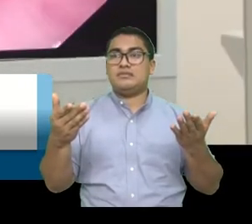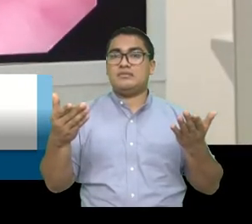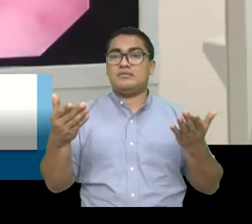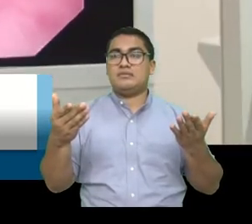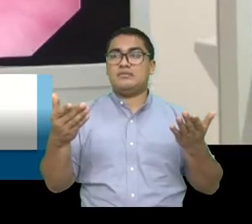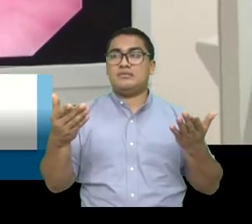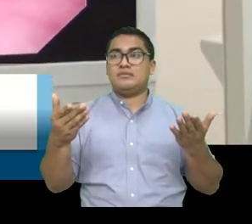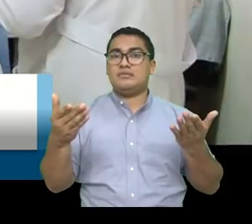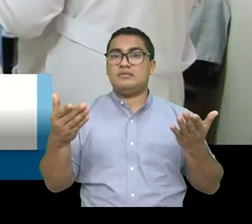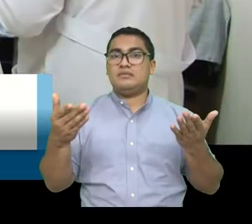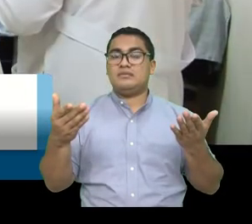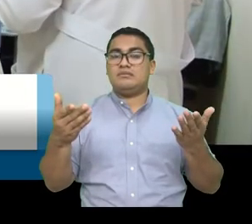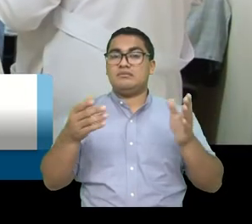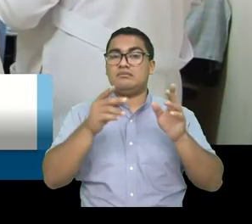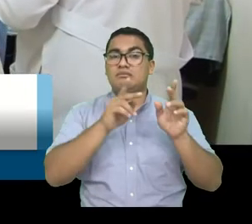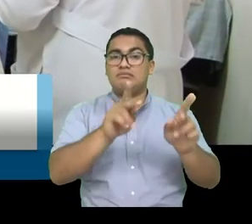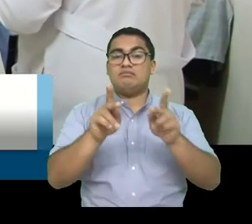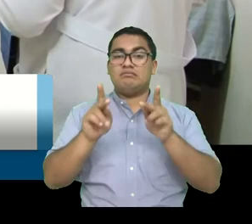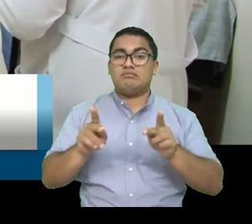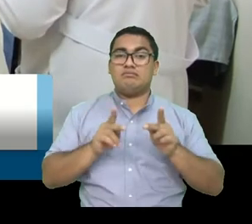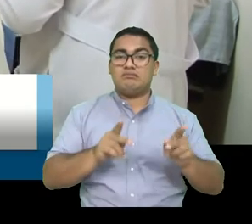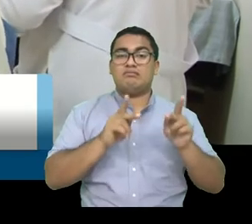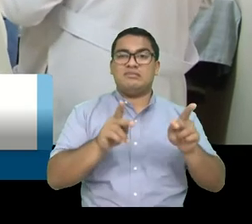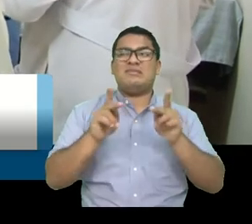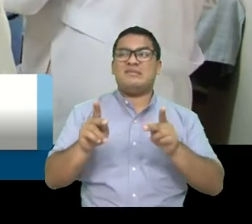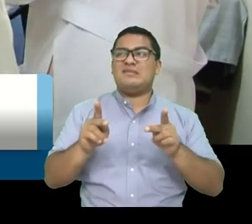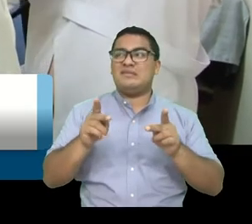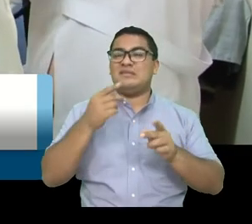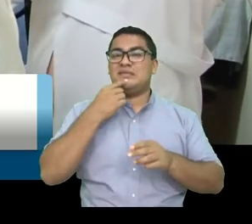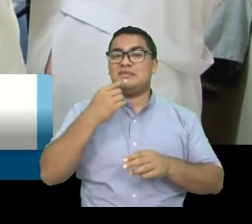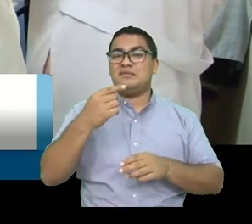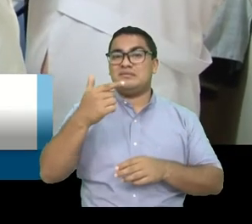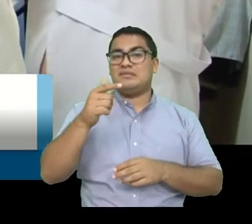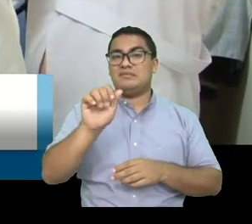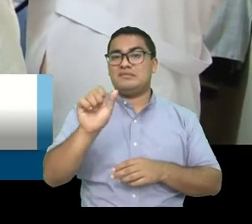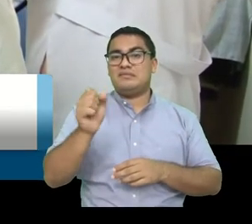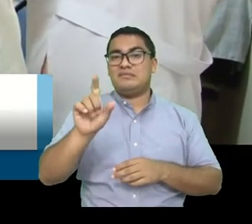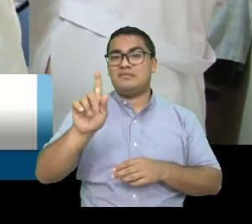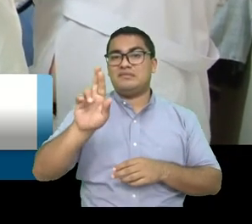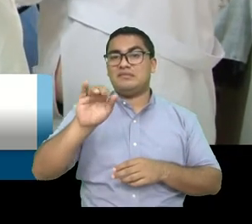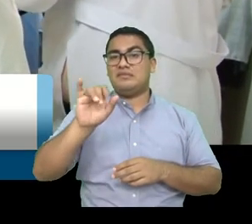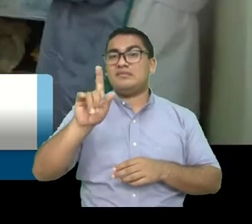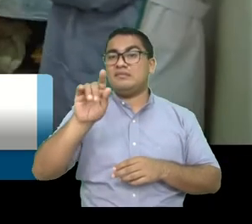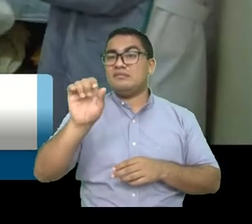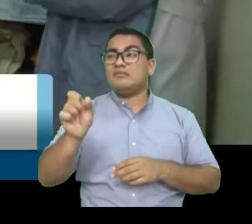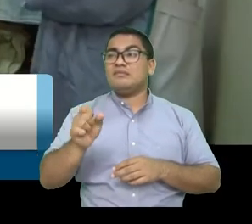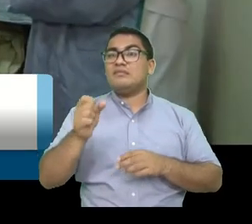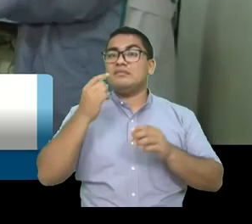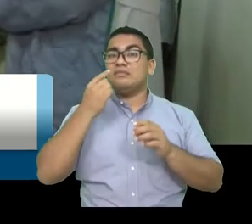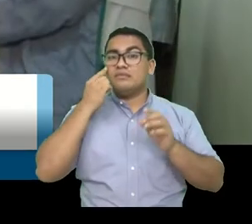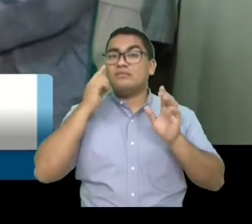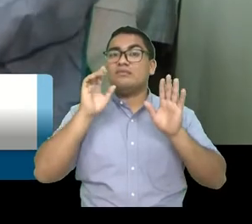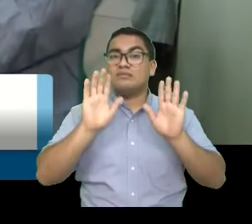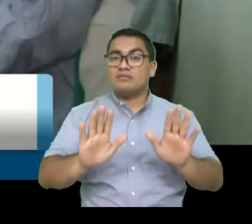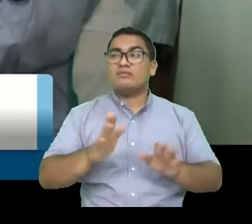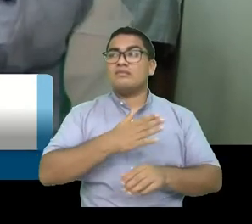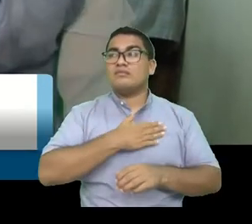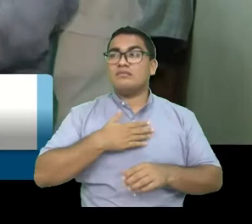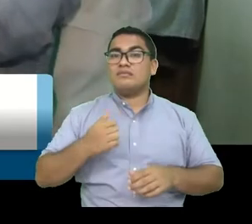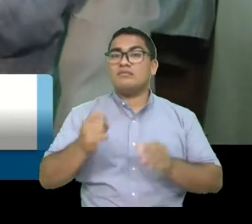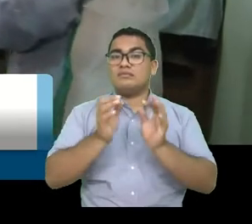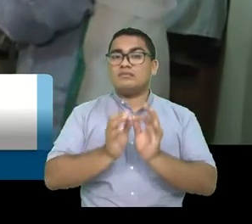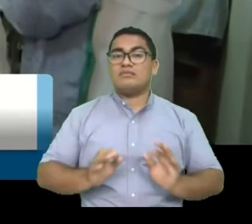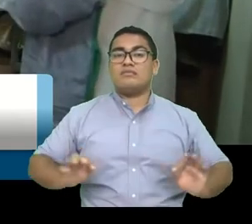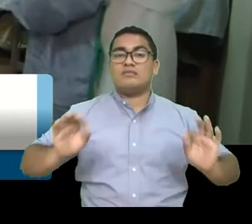Obviamente, si el paciente le diagnostica la gastritis, lo querés tratar y le querés decir que va a mejorar, tiene que cambiar su